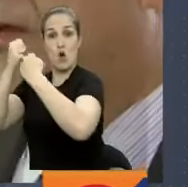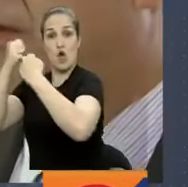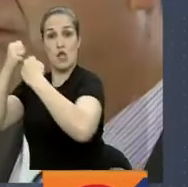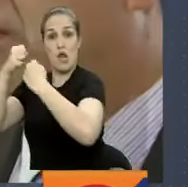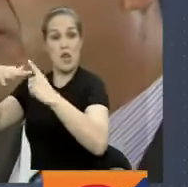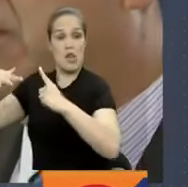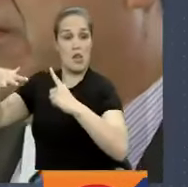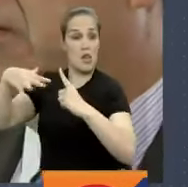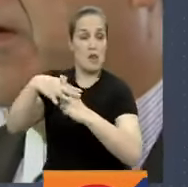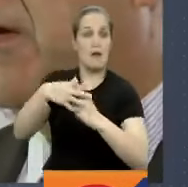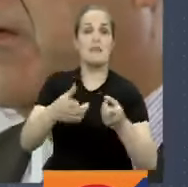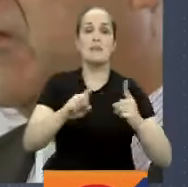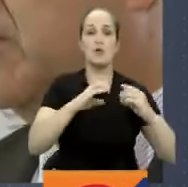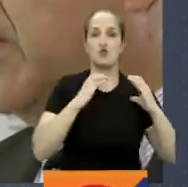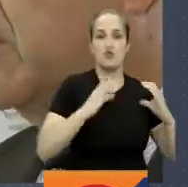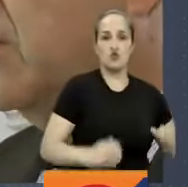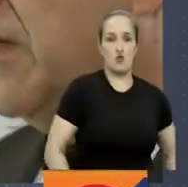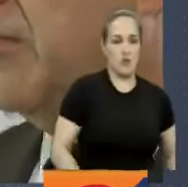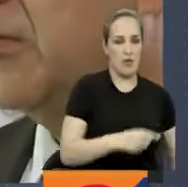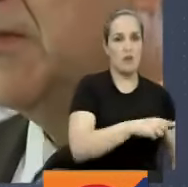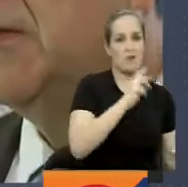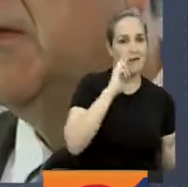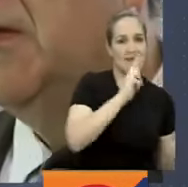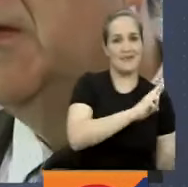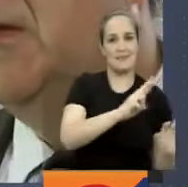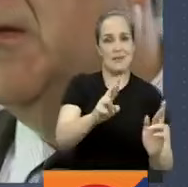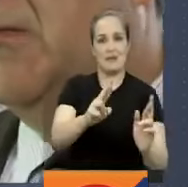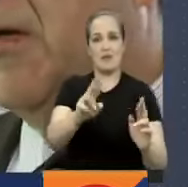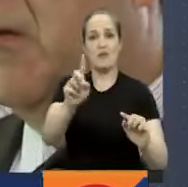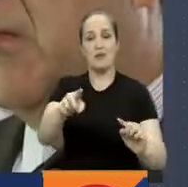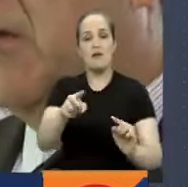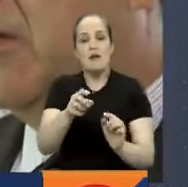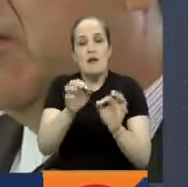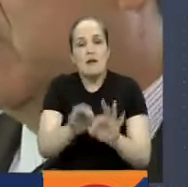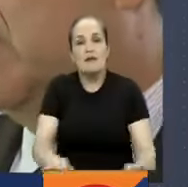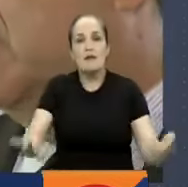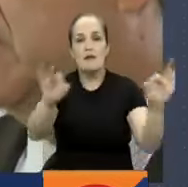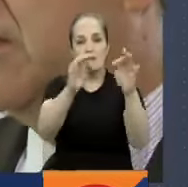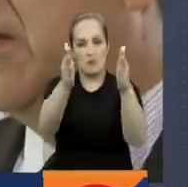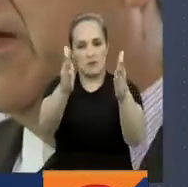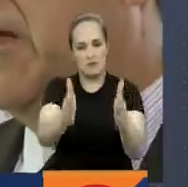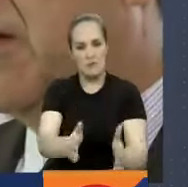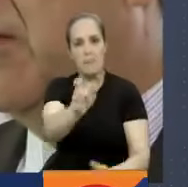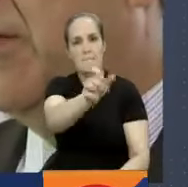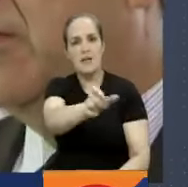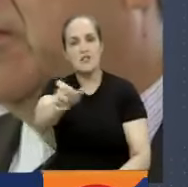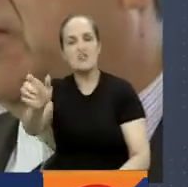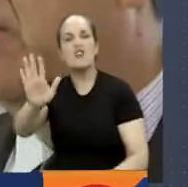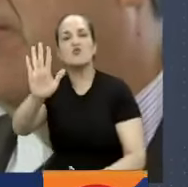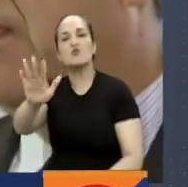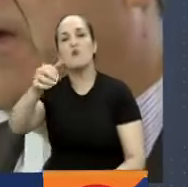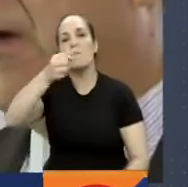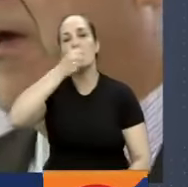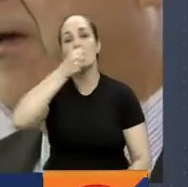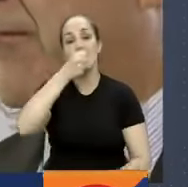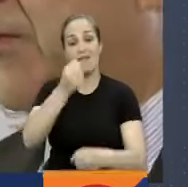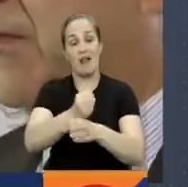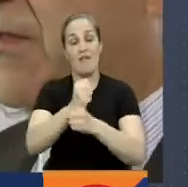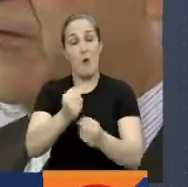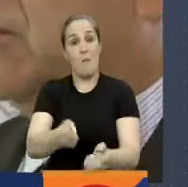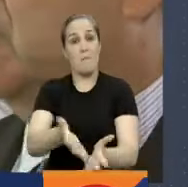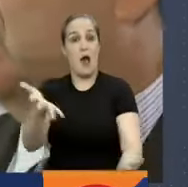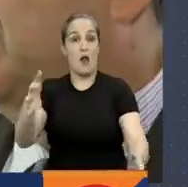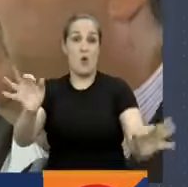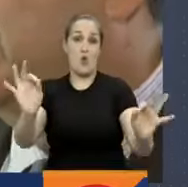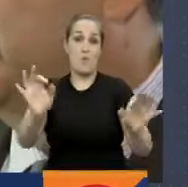desde los ciudadanos. Creo que si no hay el reconocimiento de la importancia para los valores democráticos que tiene el trabajo periodístico,